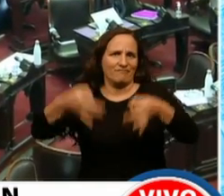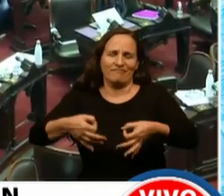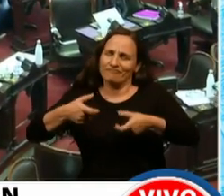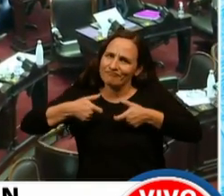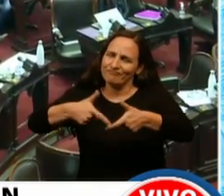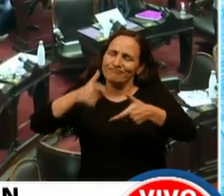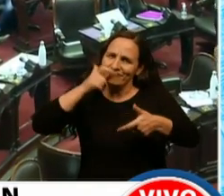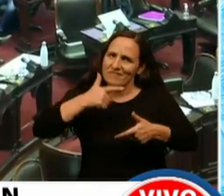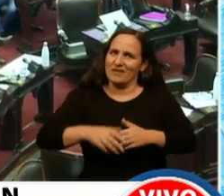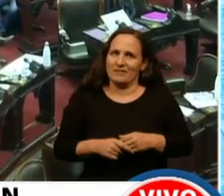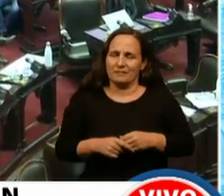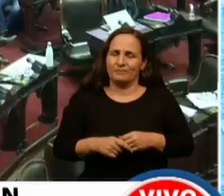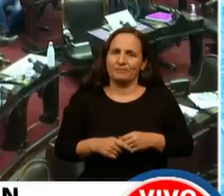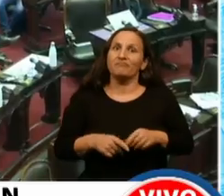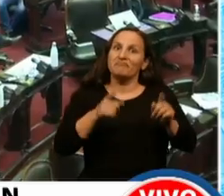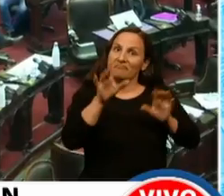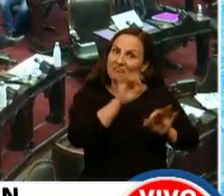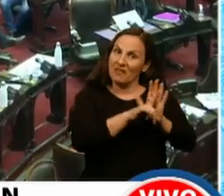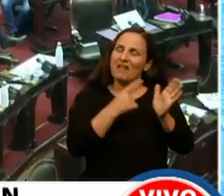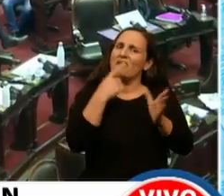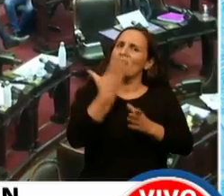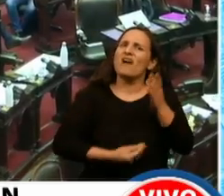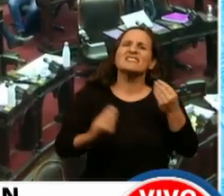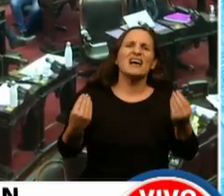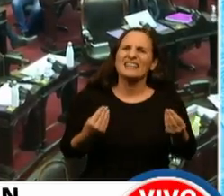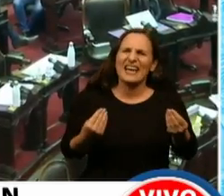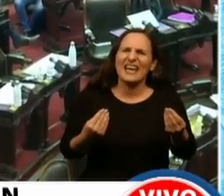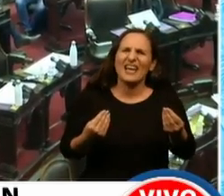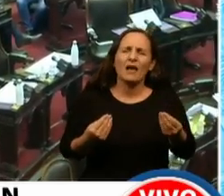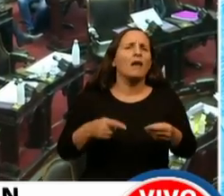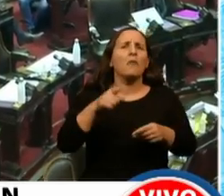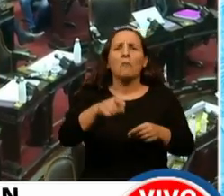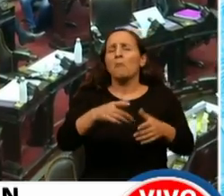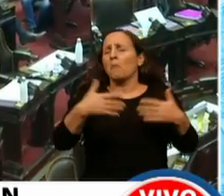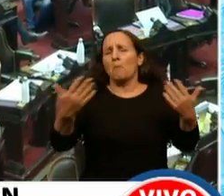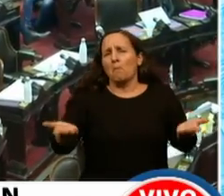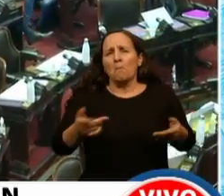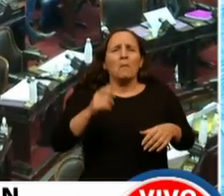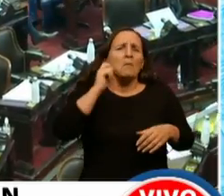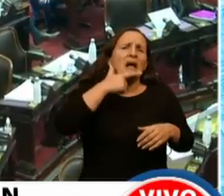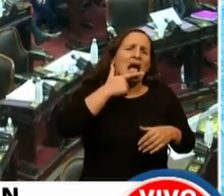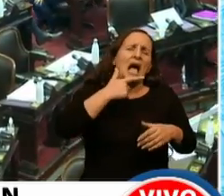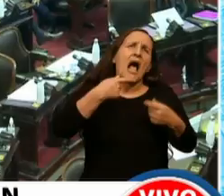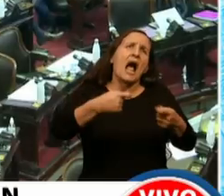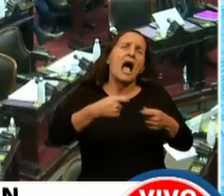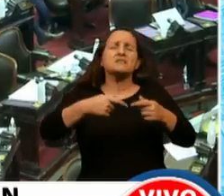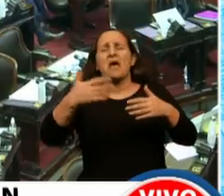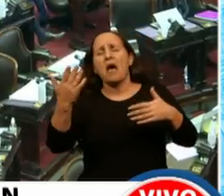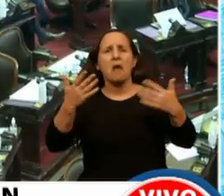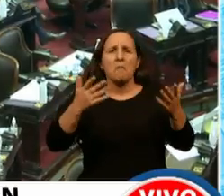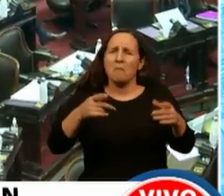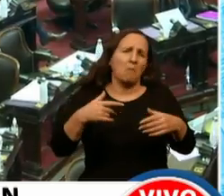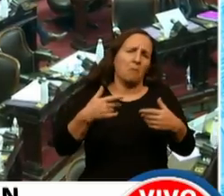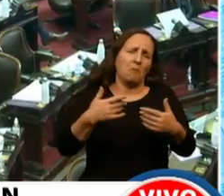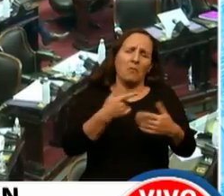plantea subsidiar en idéntica proporción el consumo de cualquier volumen de gas natural realizado por el